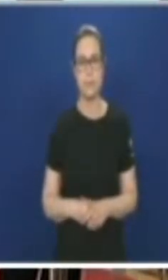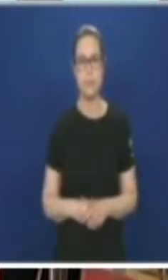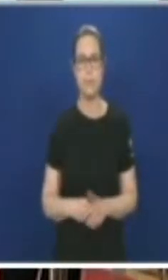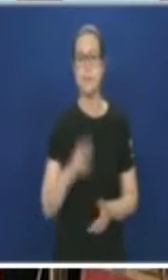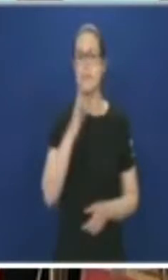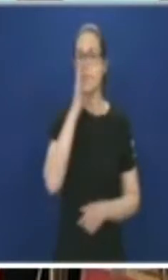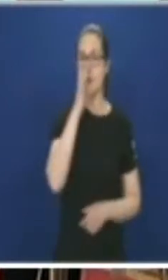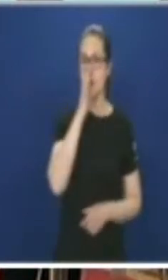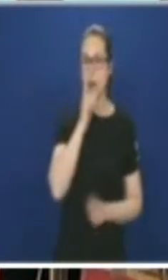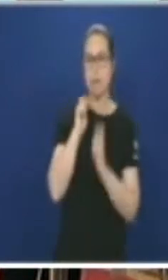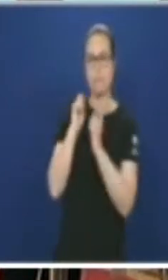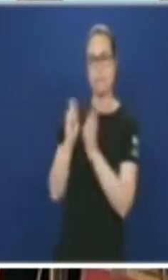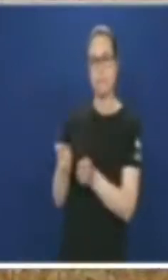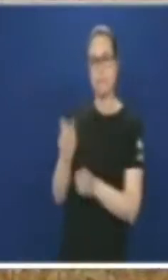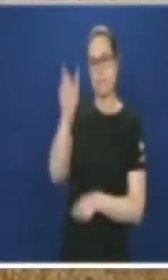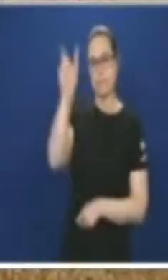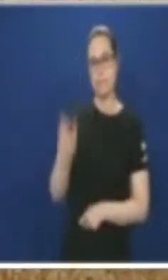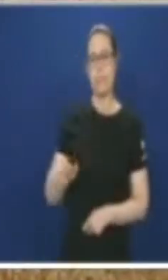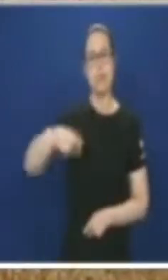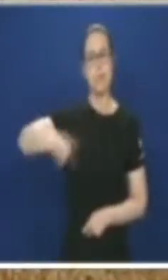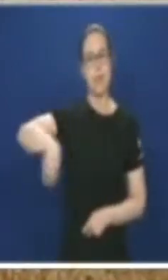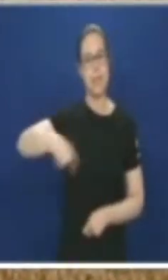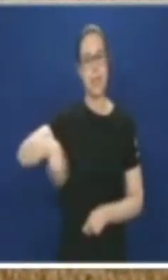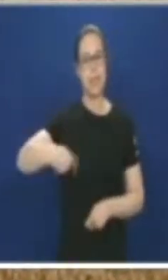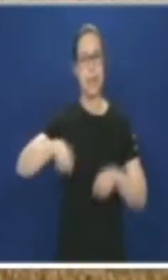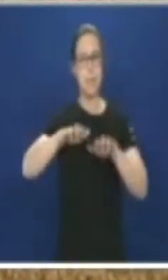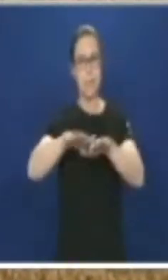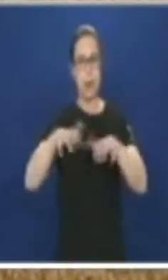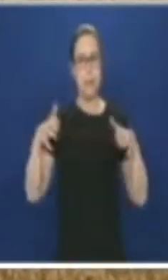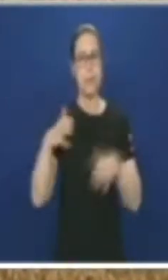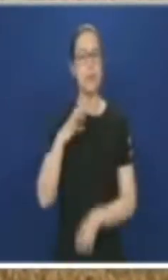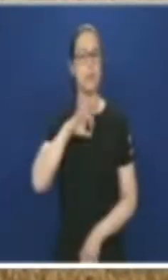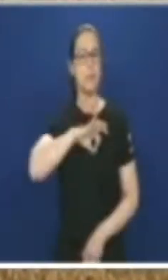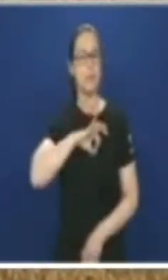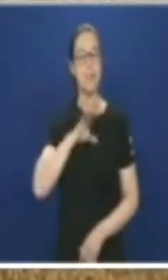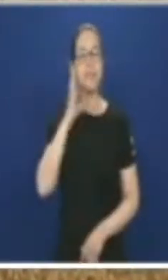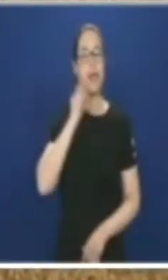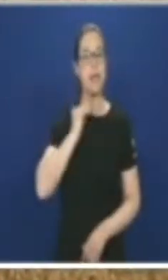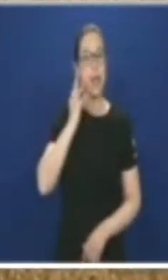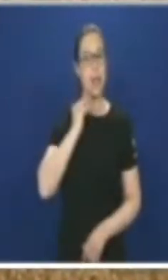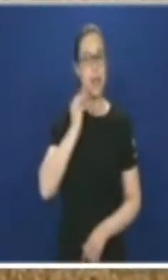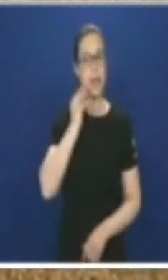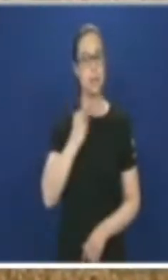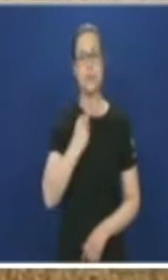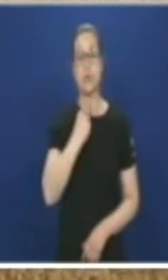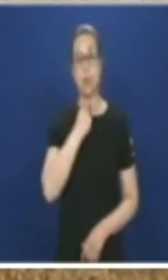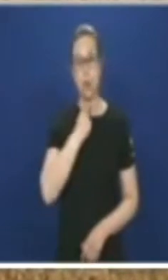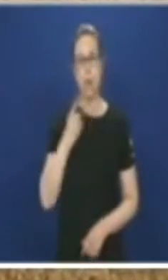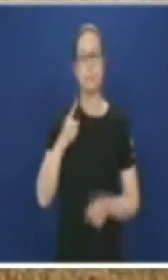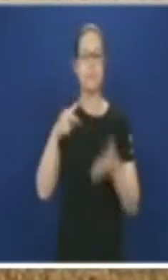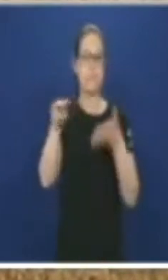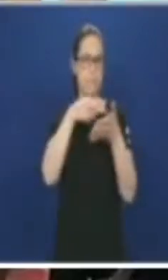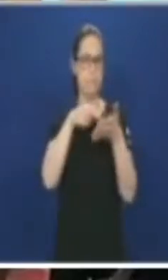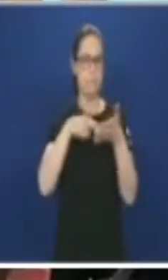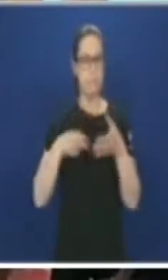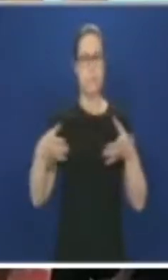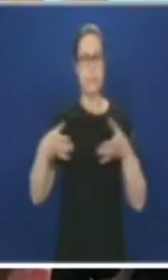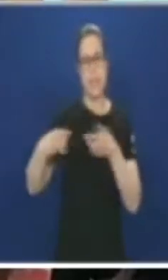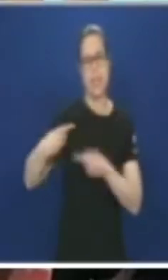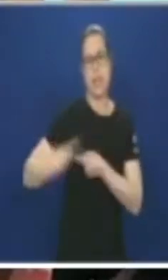a palabra o presidente do Parlamento de Galicia, don Miguel Santalices, quen vai profundizar no legado da xeración nos.